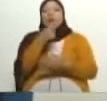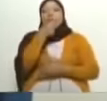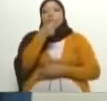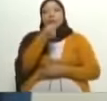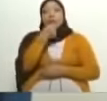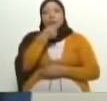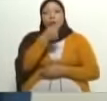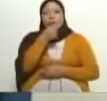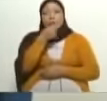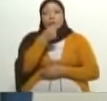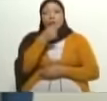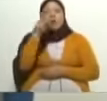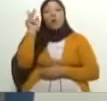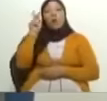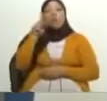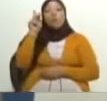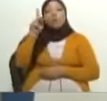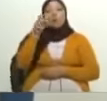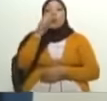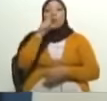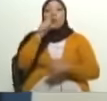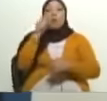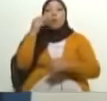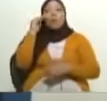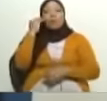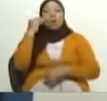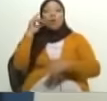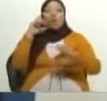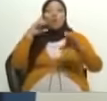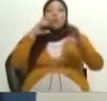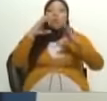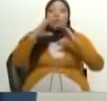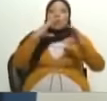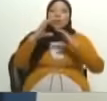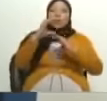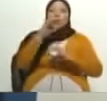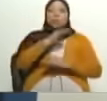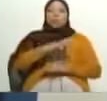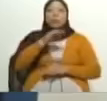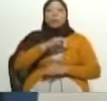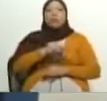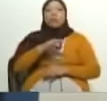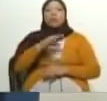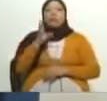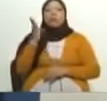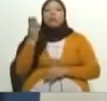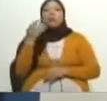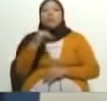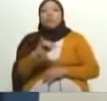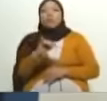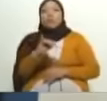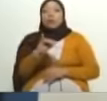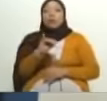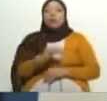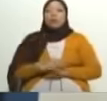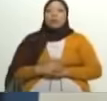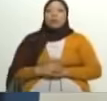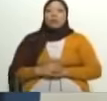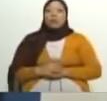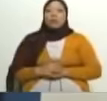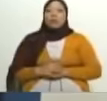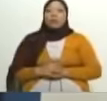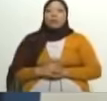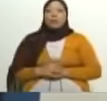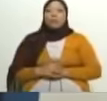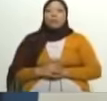y profesionales de los medios de comunicación que se han trasladado a presenciar esta firma en nombre de la delegación de la